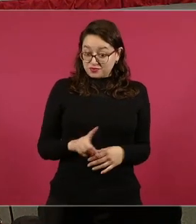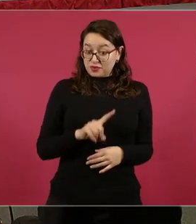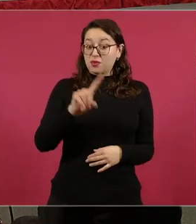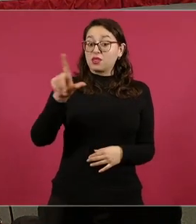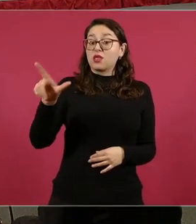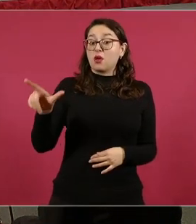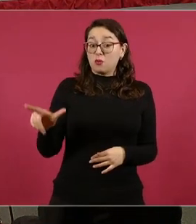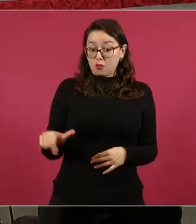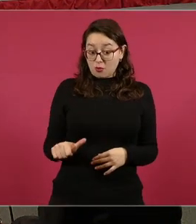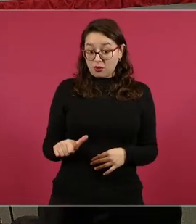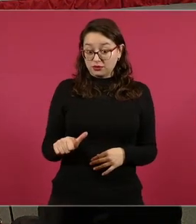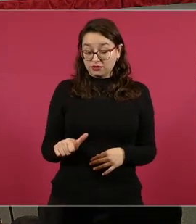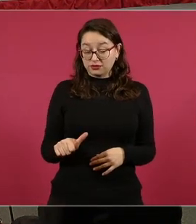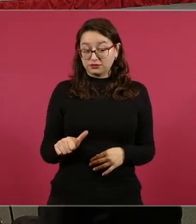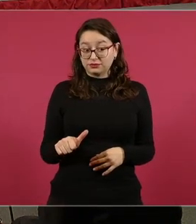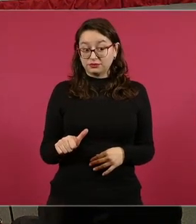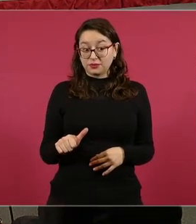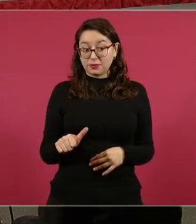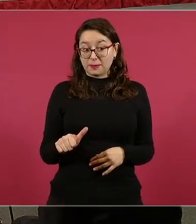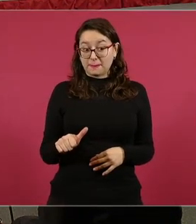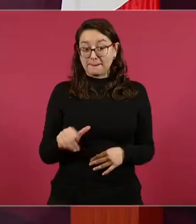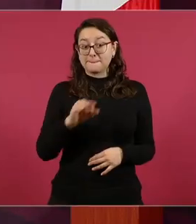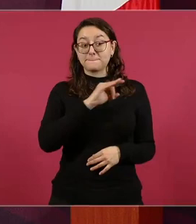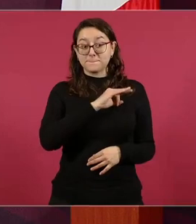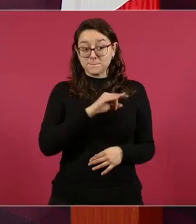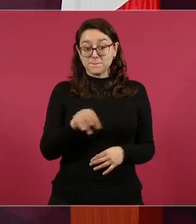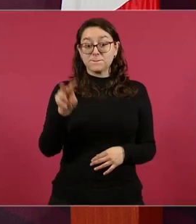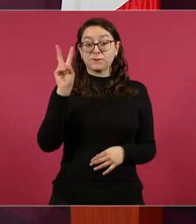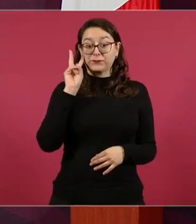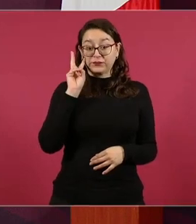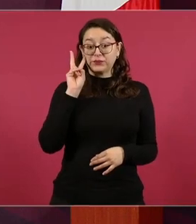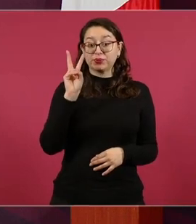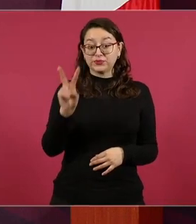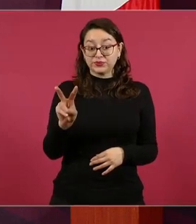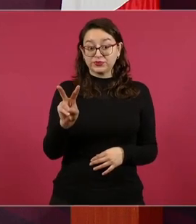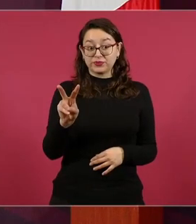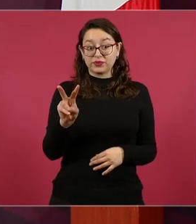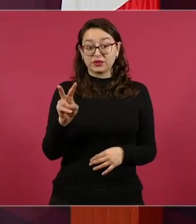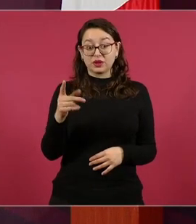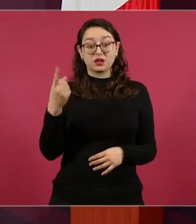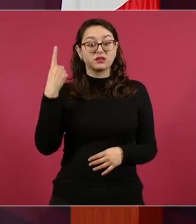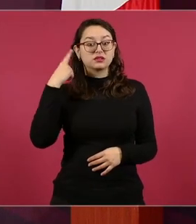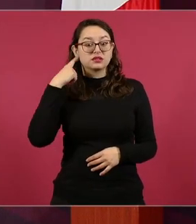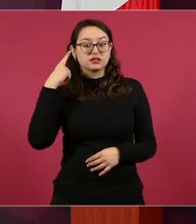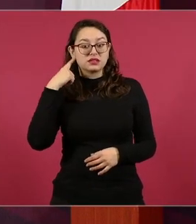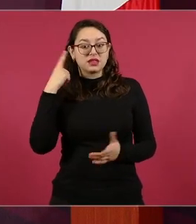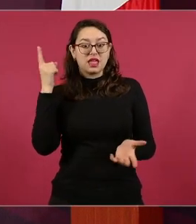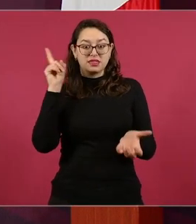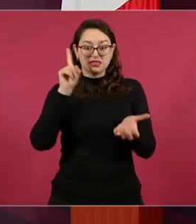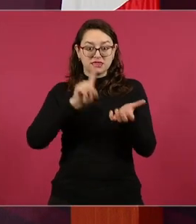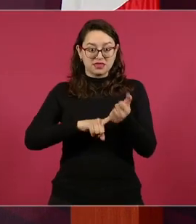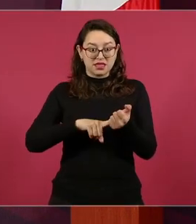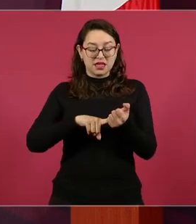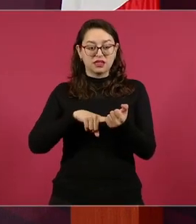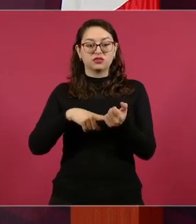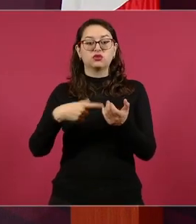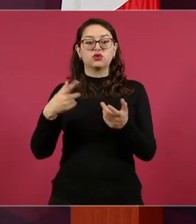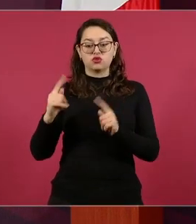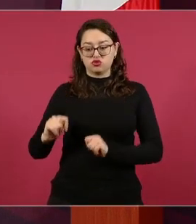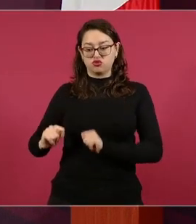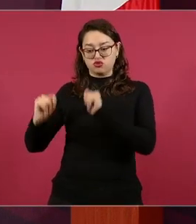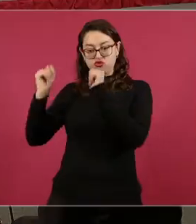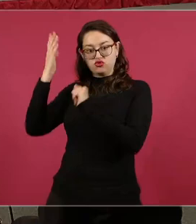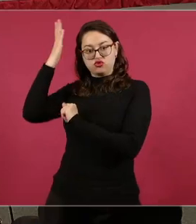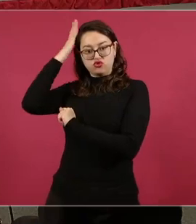señor presidente, le daremos espacio para escuchar el audio entre el controlador de tránsito aéreo